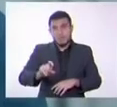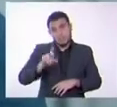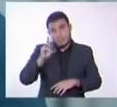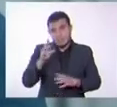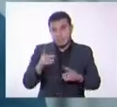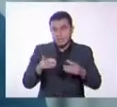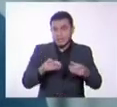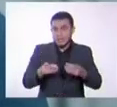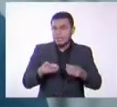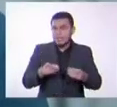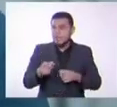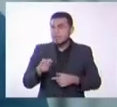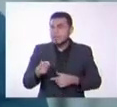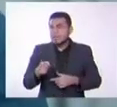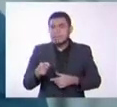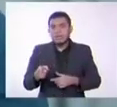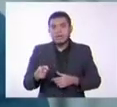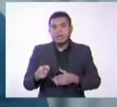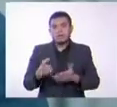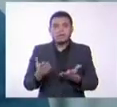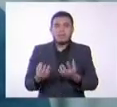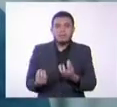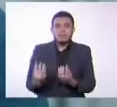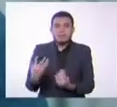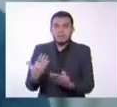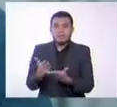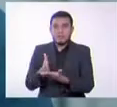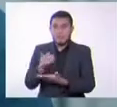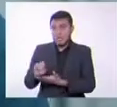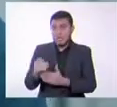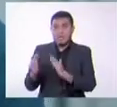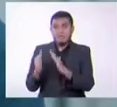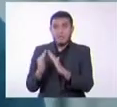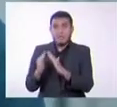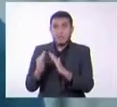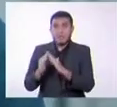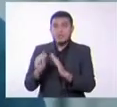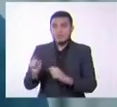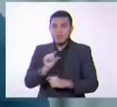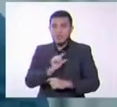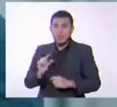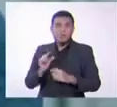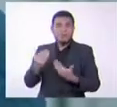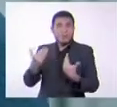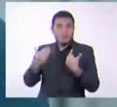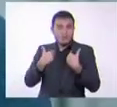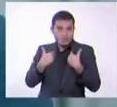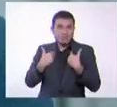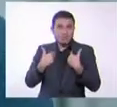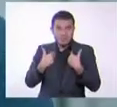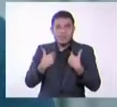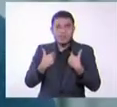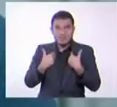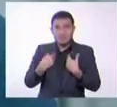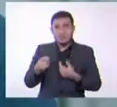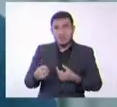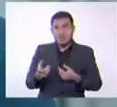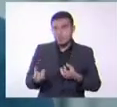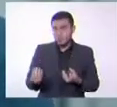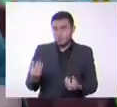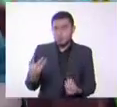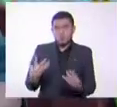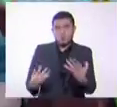especies que predominan ahí, y a menudo el nombre lo recibe de acuerdo a la flora dominante de la